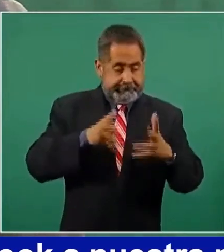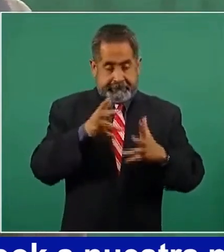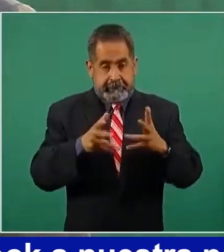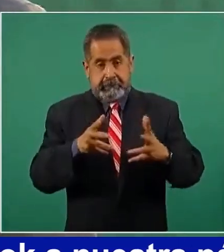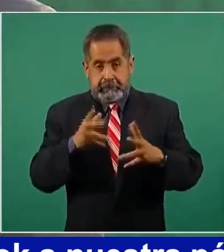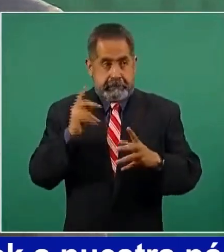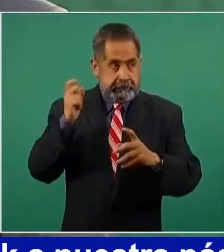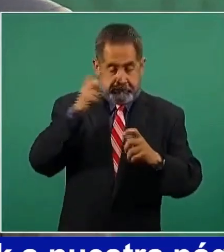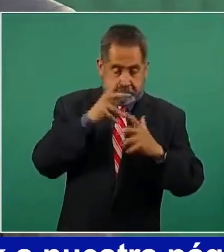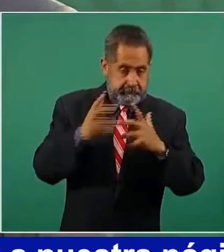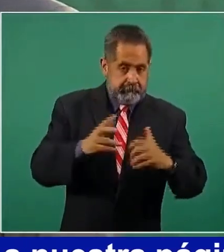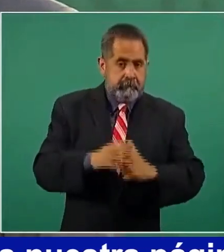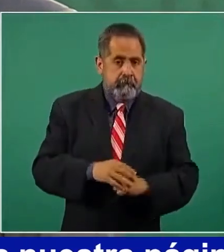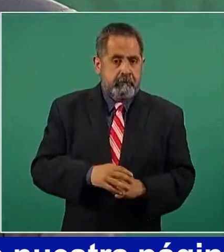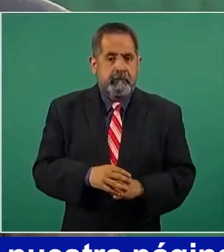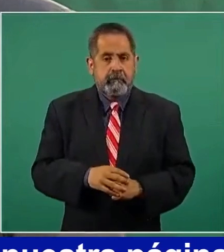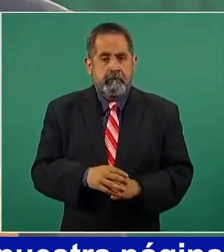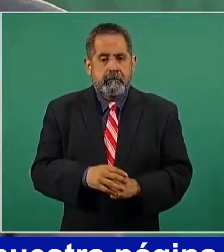difícil,